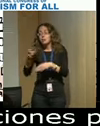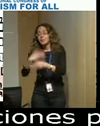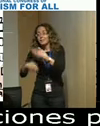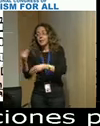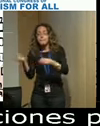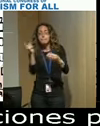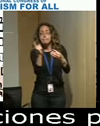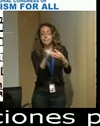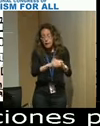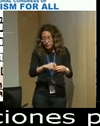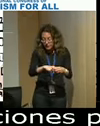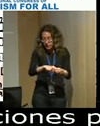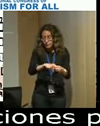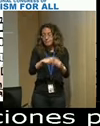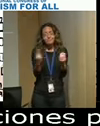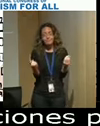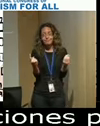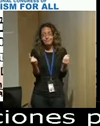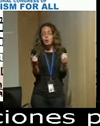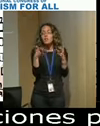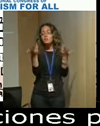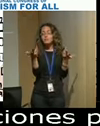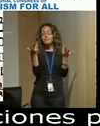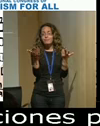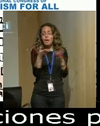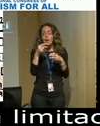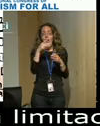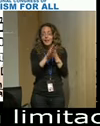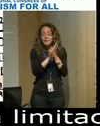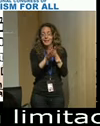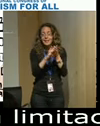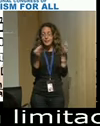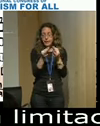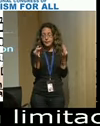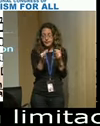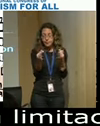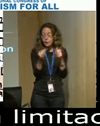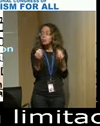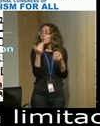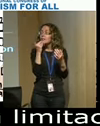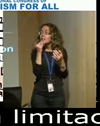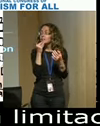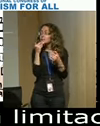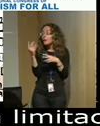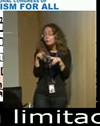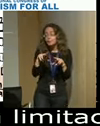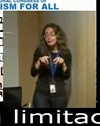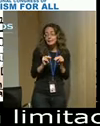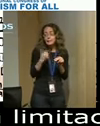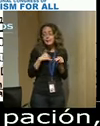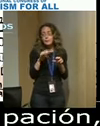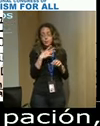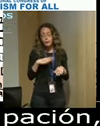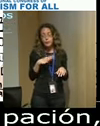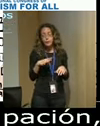estamos hablando, porque sería otra cosa, sería entornos accesibles. O sea, realmente, para que se consiga... Voy, ya, vale.